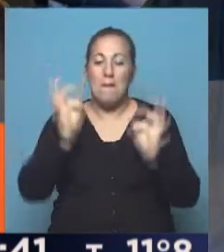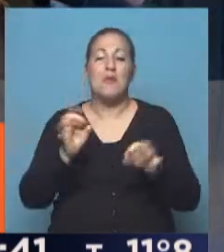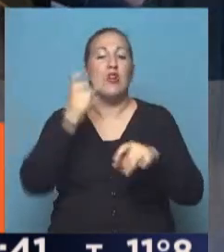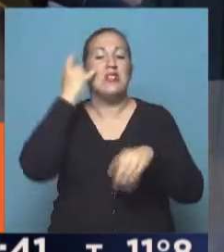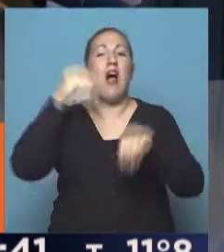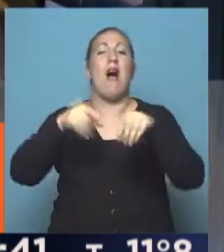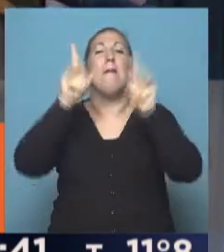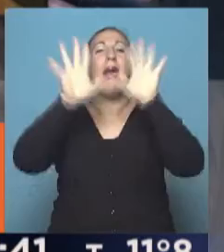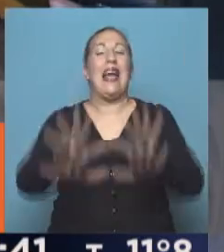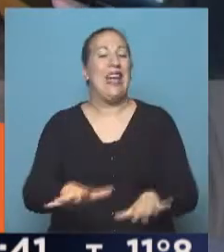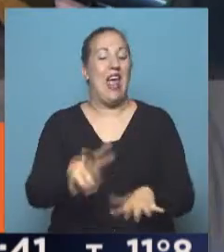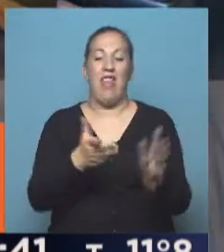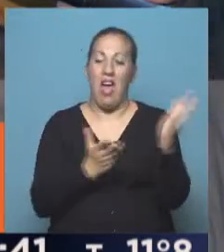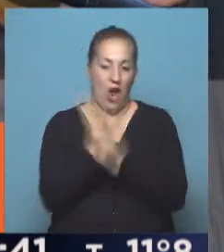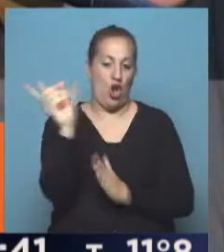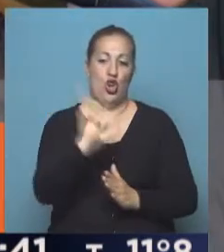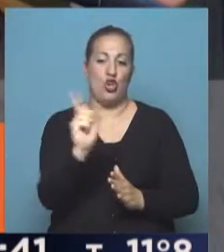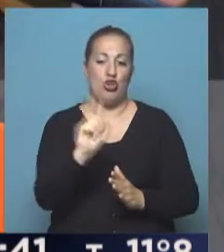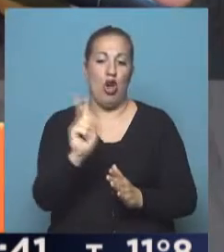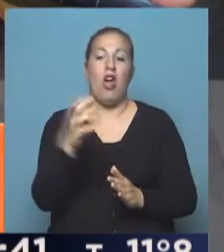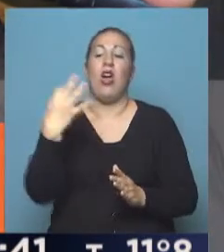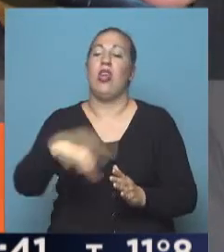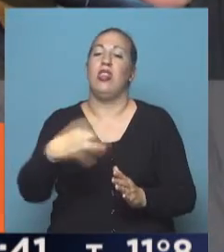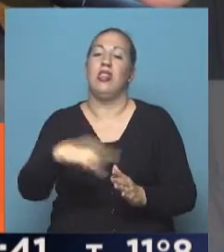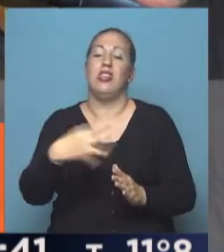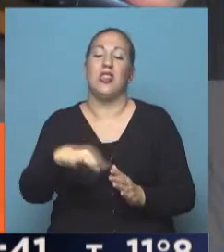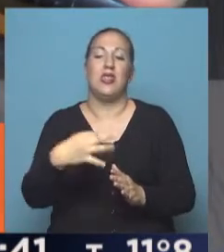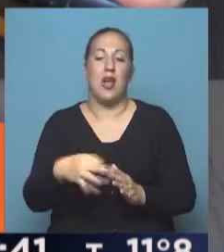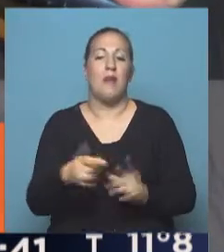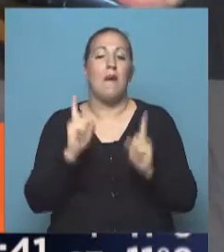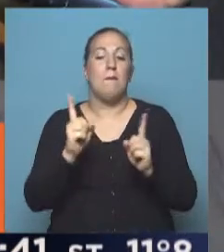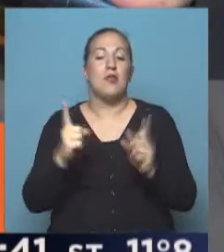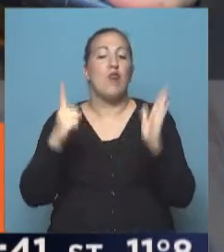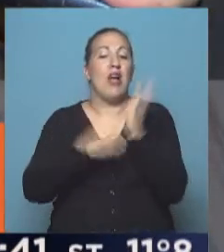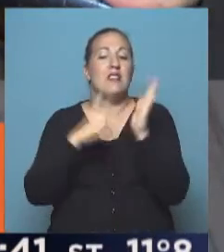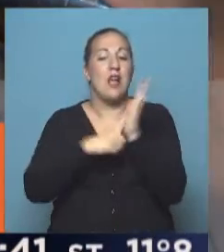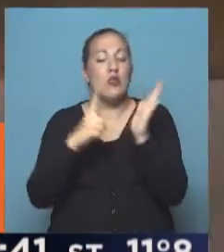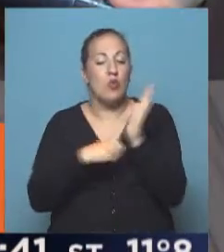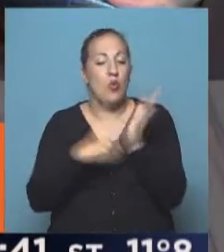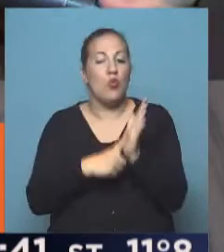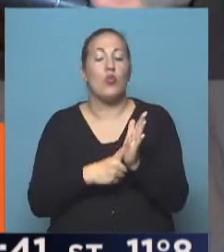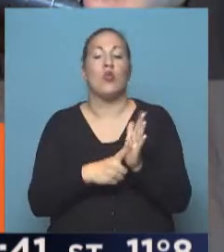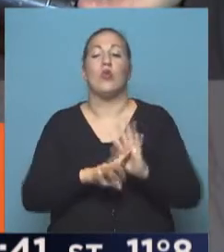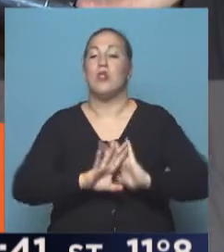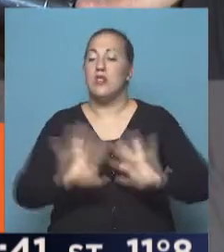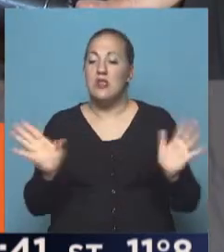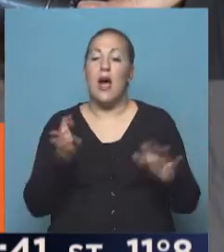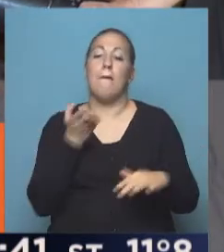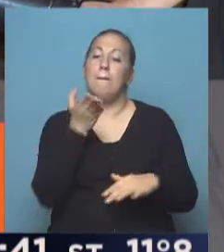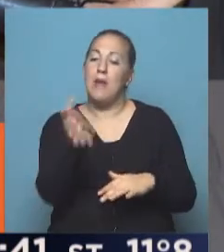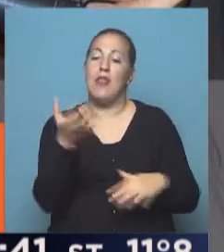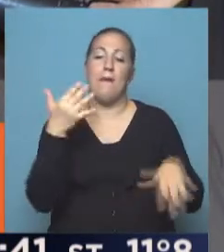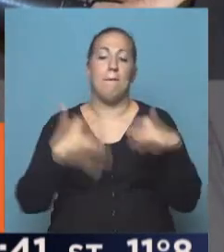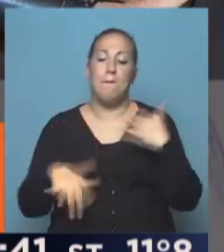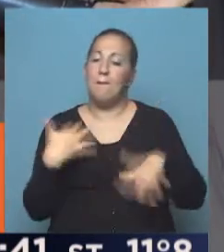que haber hecho, en todo caso, el proyecto del estatuto y ya pedir darle